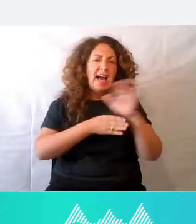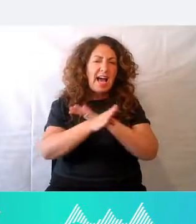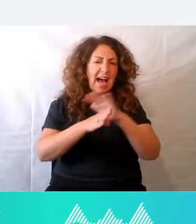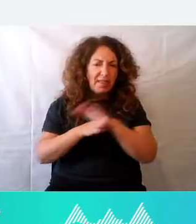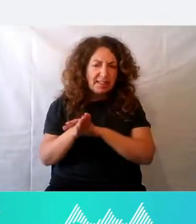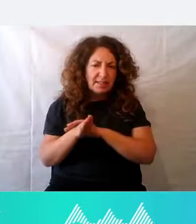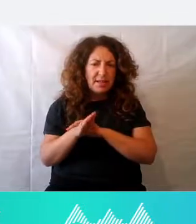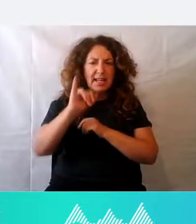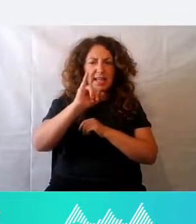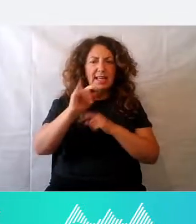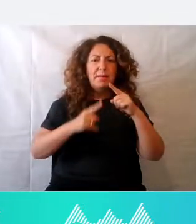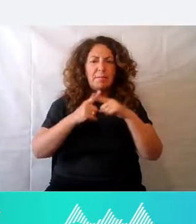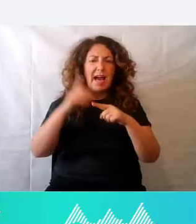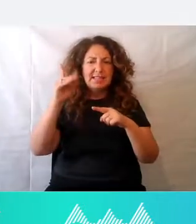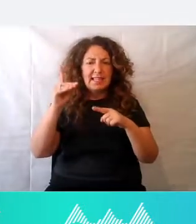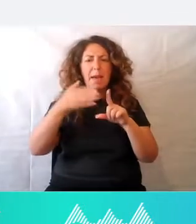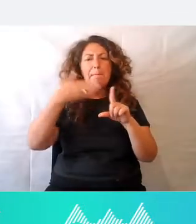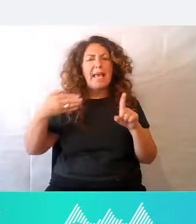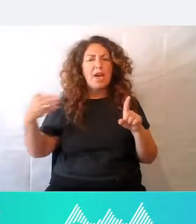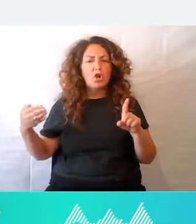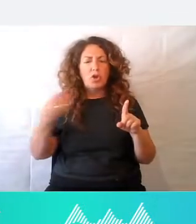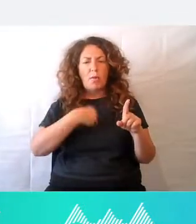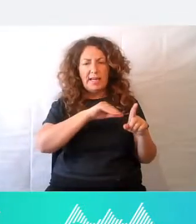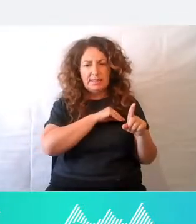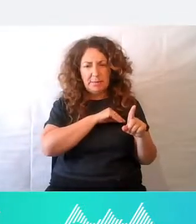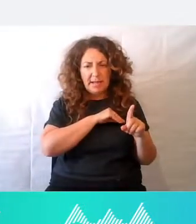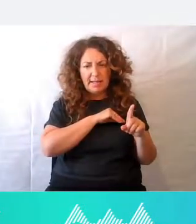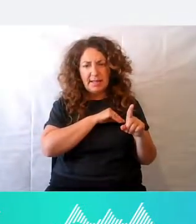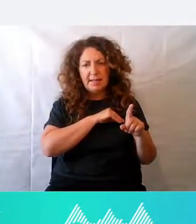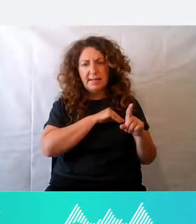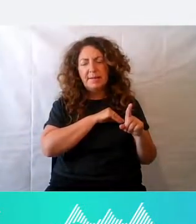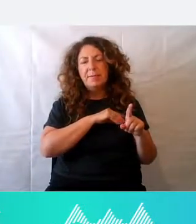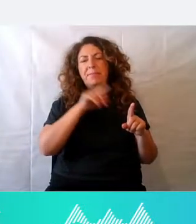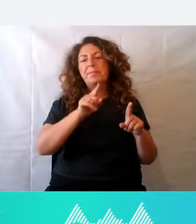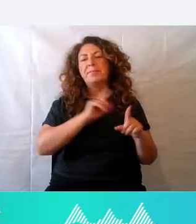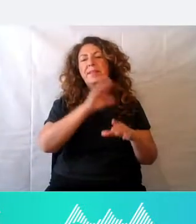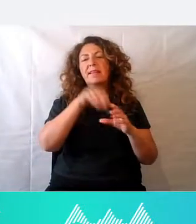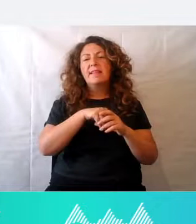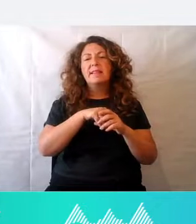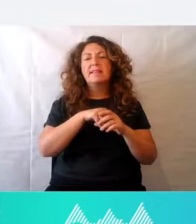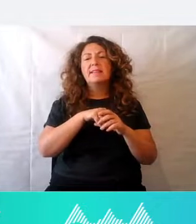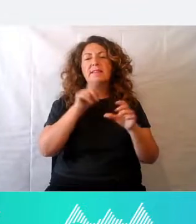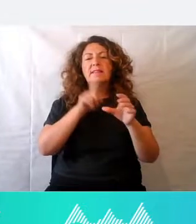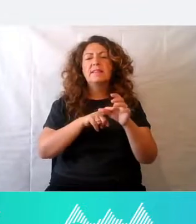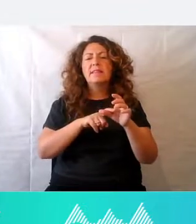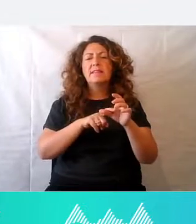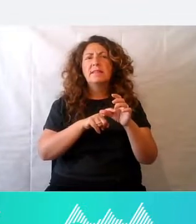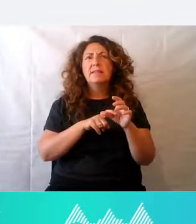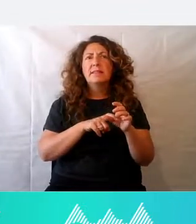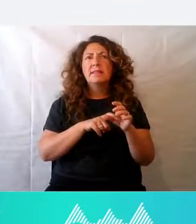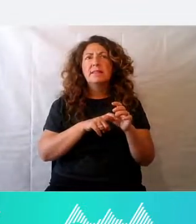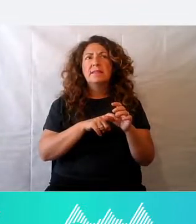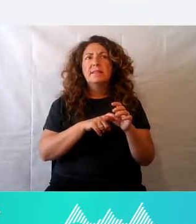microsoft españa de hecho es miembro de la comisión de seguimiento del convenio de colaboración entre nuestras dos instituciones